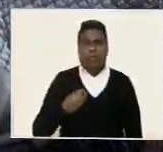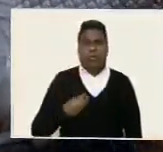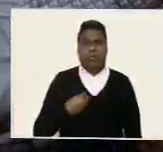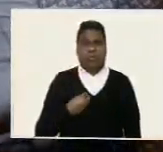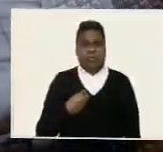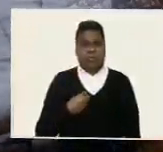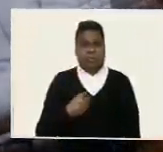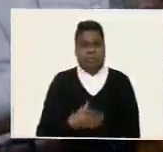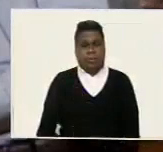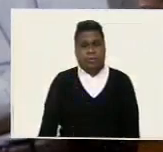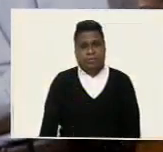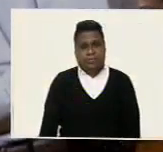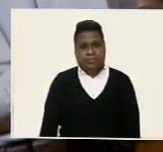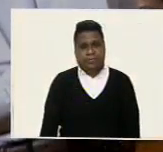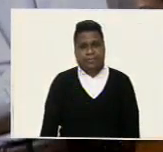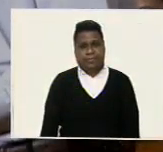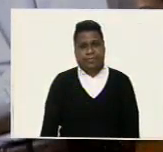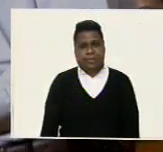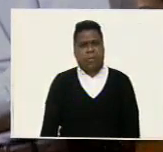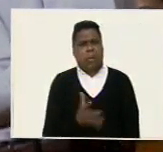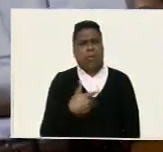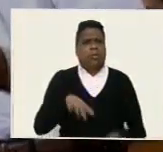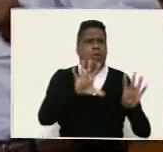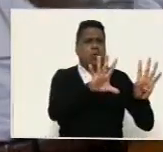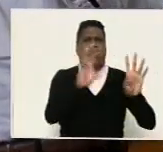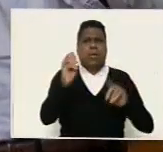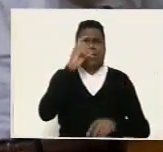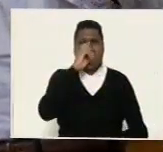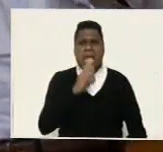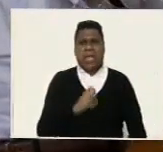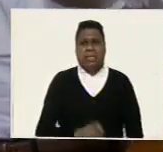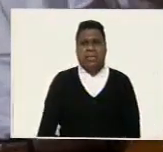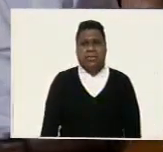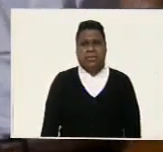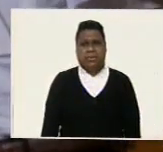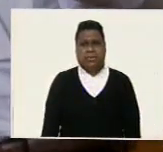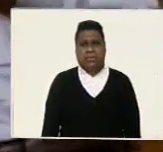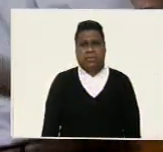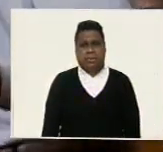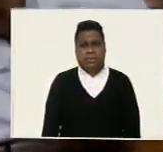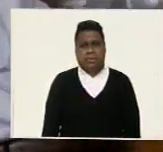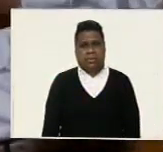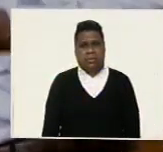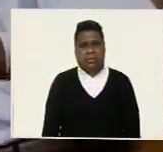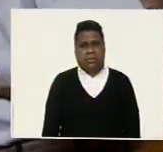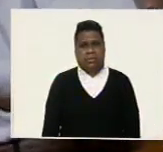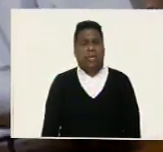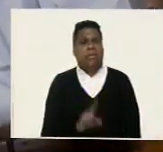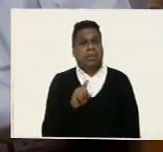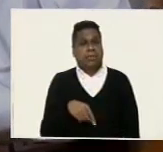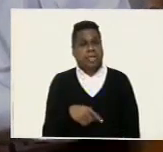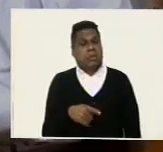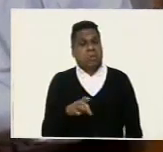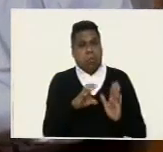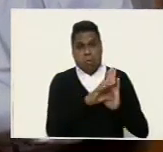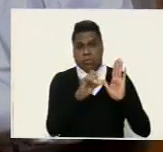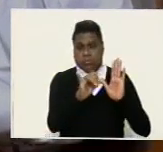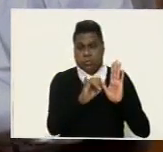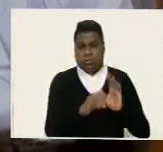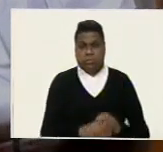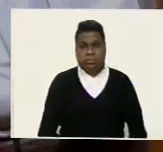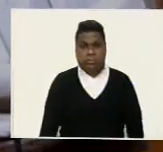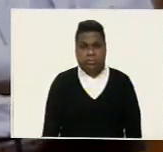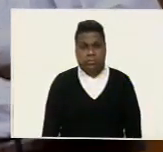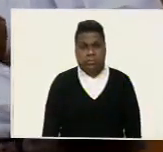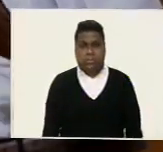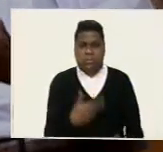tiene 90 y pico de años, y hemos propuesto en la Comisión Constitucional que se invite, porque de paso es un constitucionalista, y